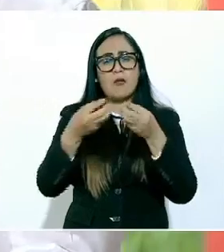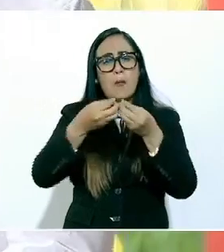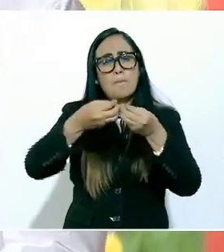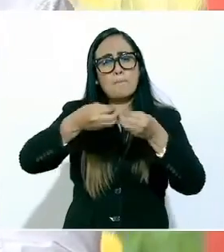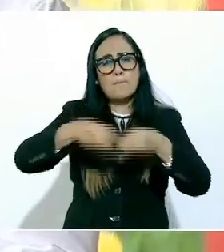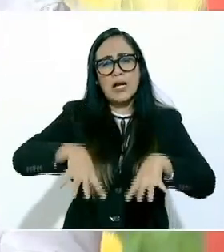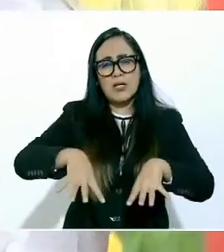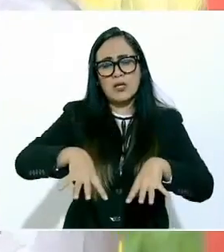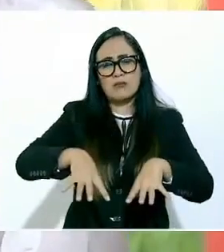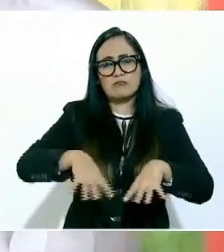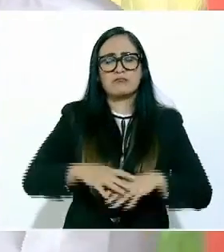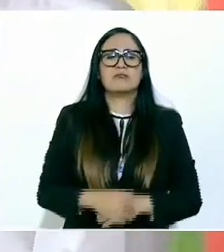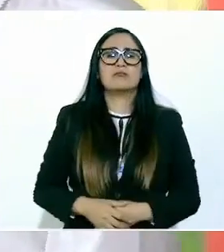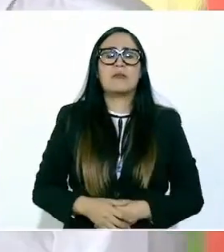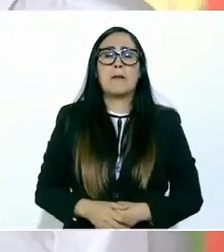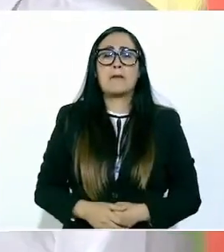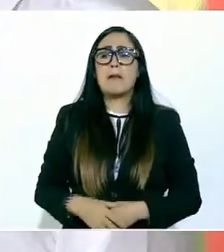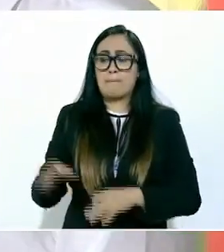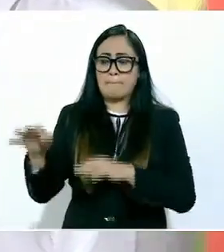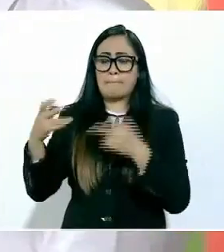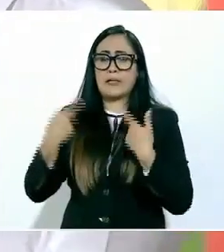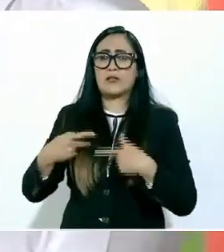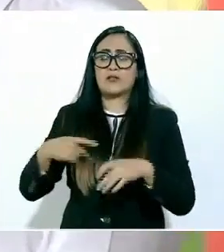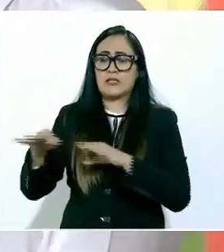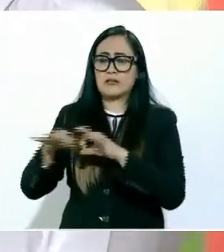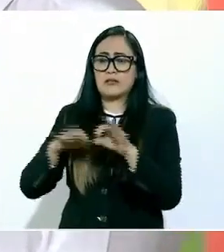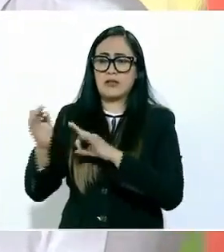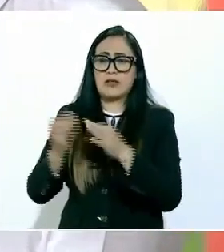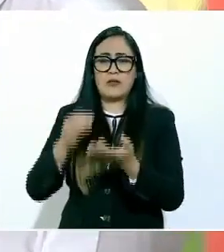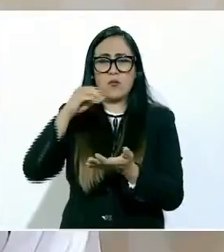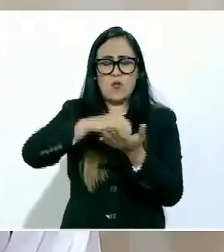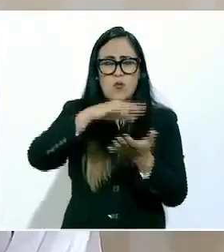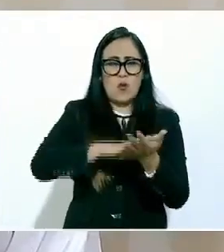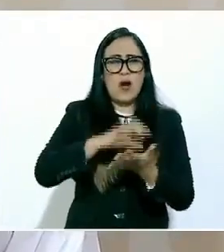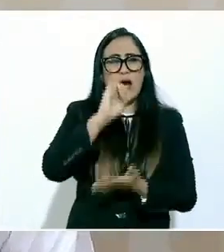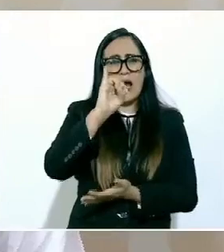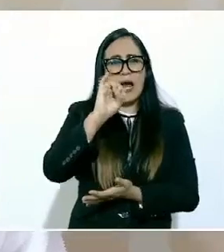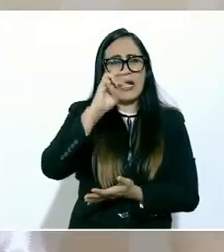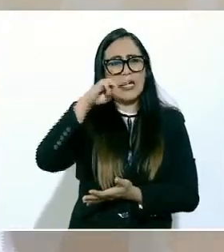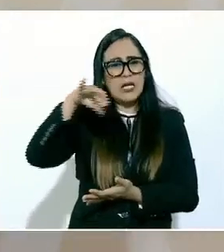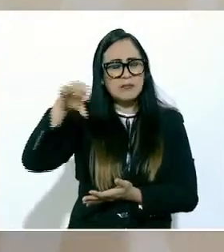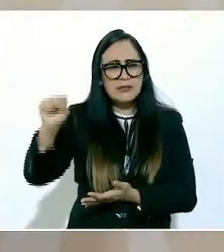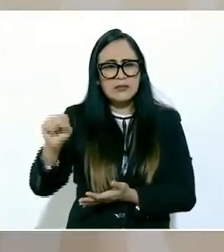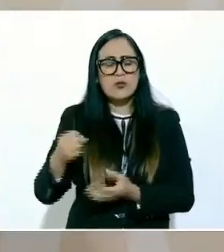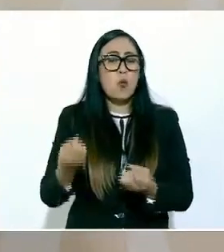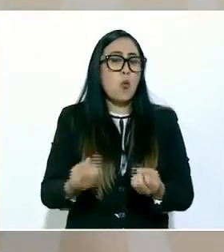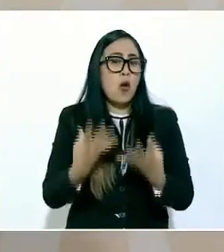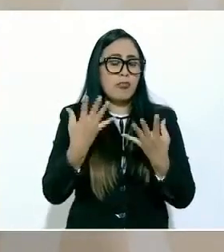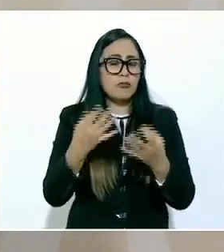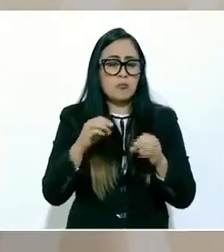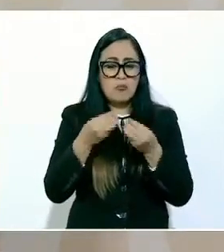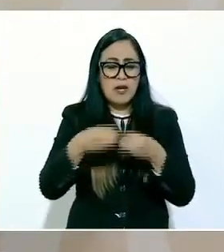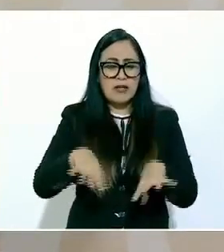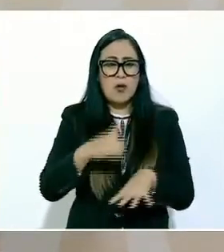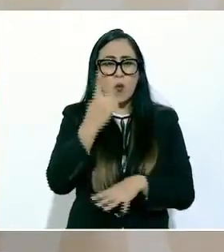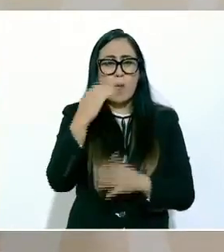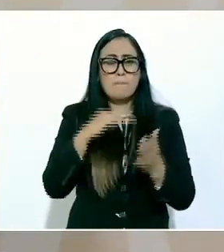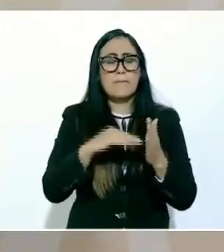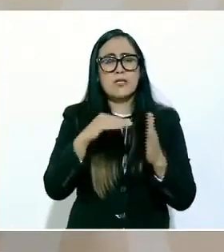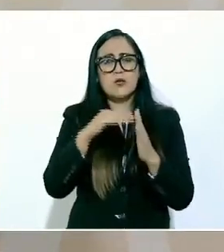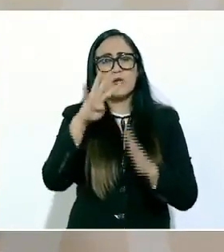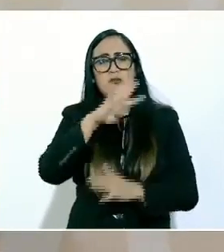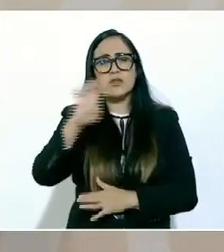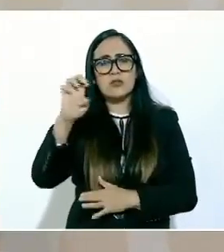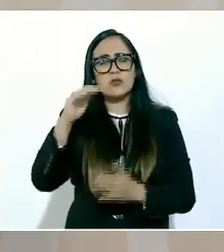de los trabajadores inscritos en el Seguro Social. 1.400.000. El día 1 de septiembre